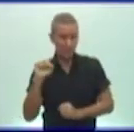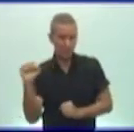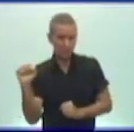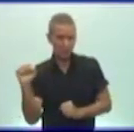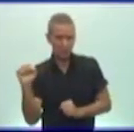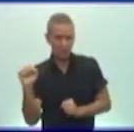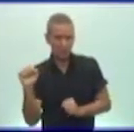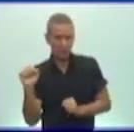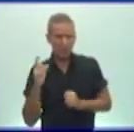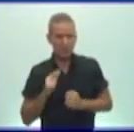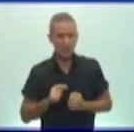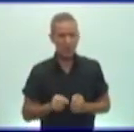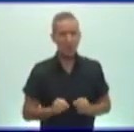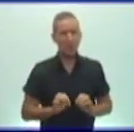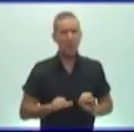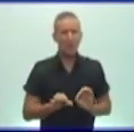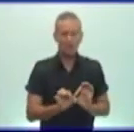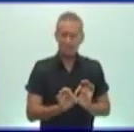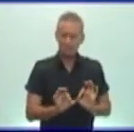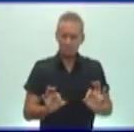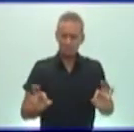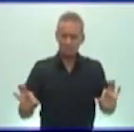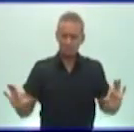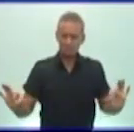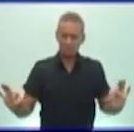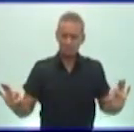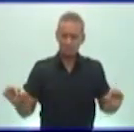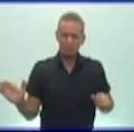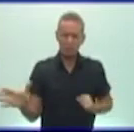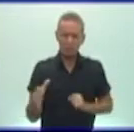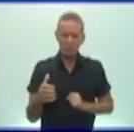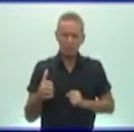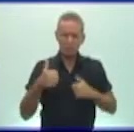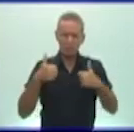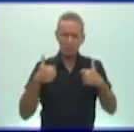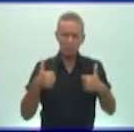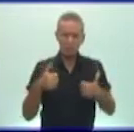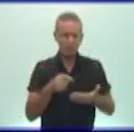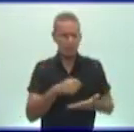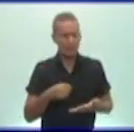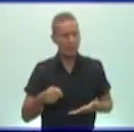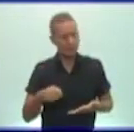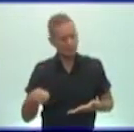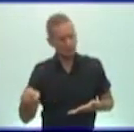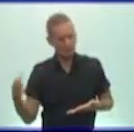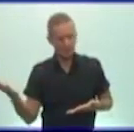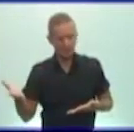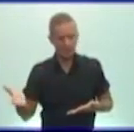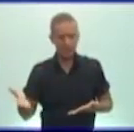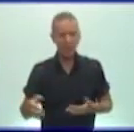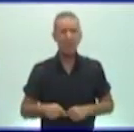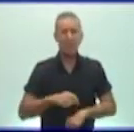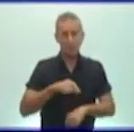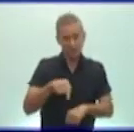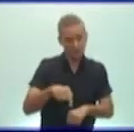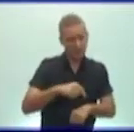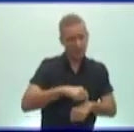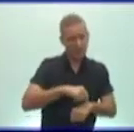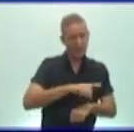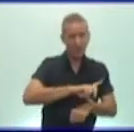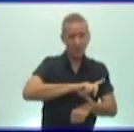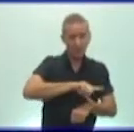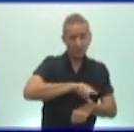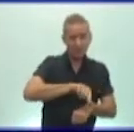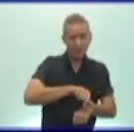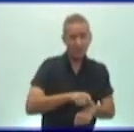inclinación, uniformidad, armonía y fluidez al escribir. Le daremos un breve tiempo para que anoten las páginas. A